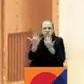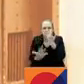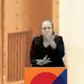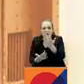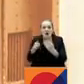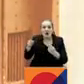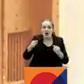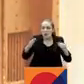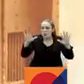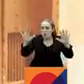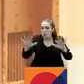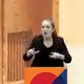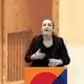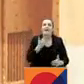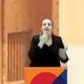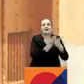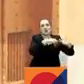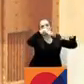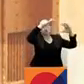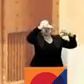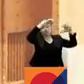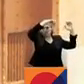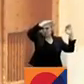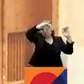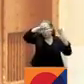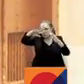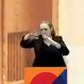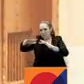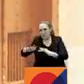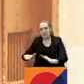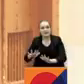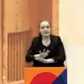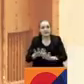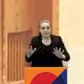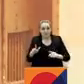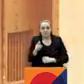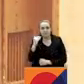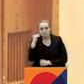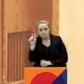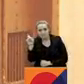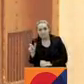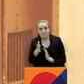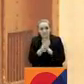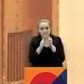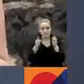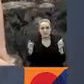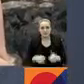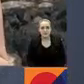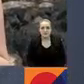horas ayudaron a mitigar las llamas. Laura Rojas, enviada especial a la región, con todos los detalles.